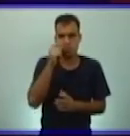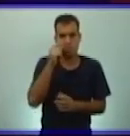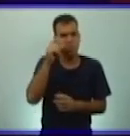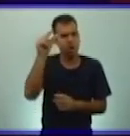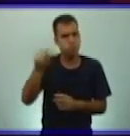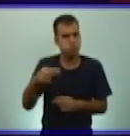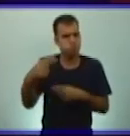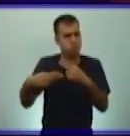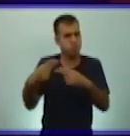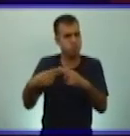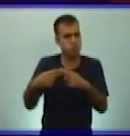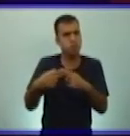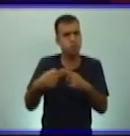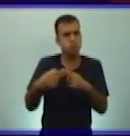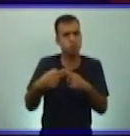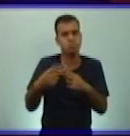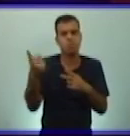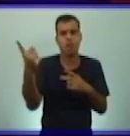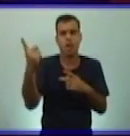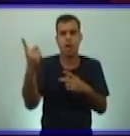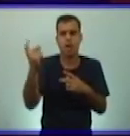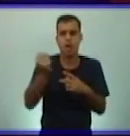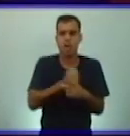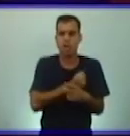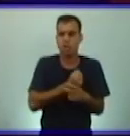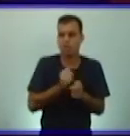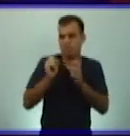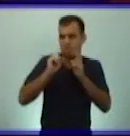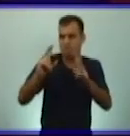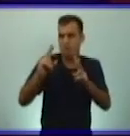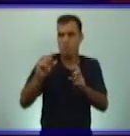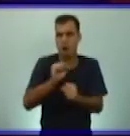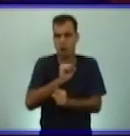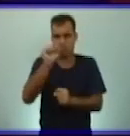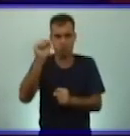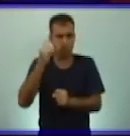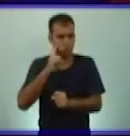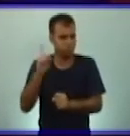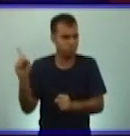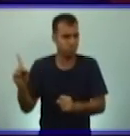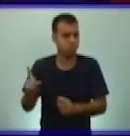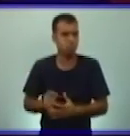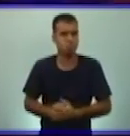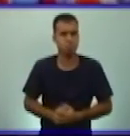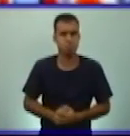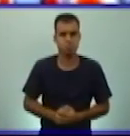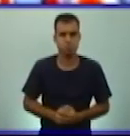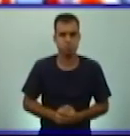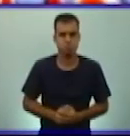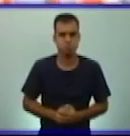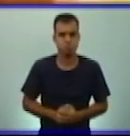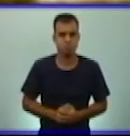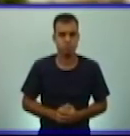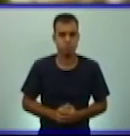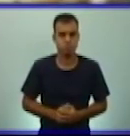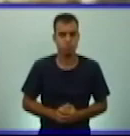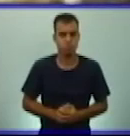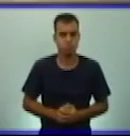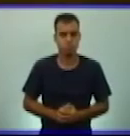el eslogan de vivir para vencer, que es el que le da título a esta canción. Escuchemos, por favor.